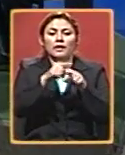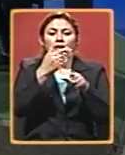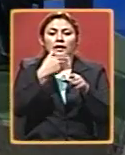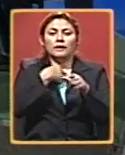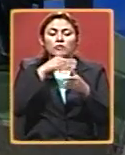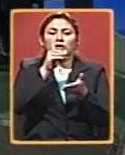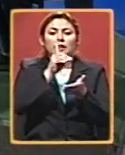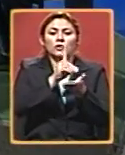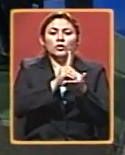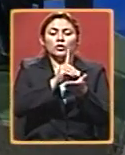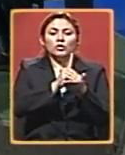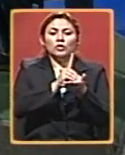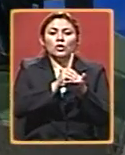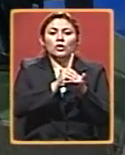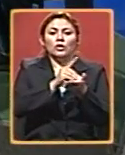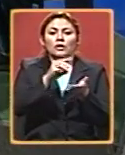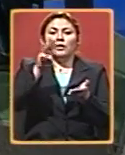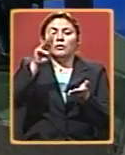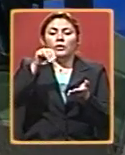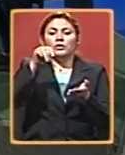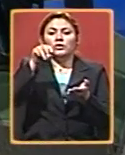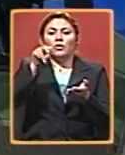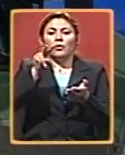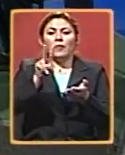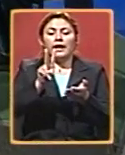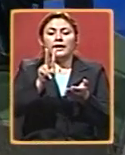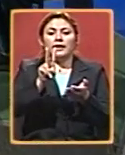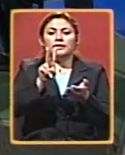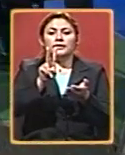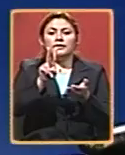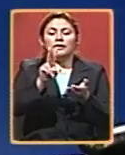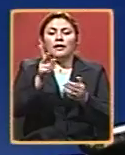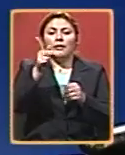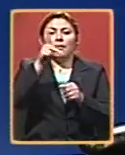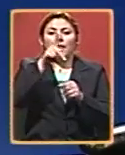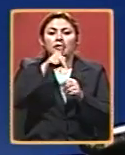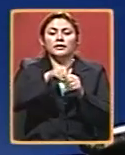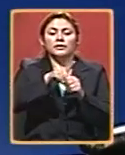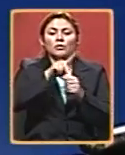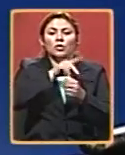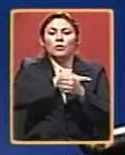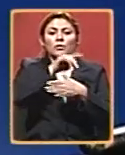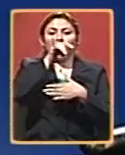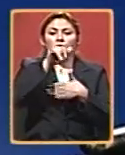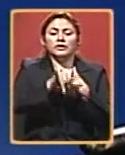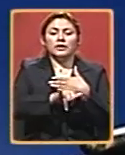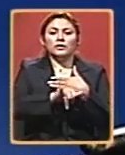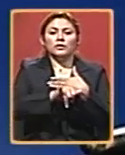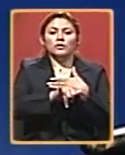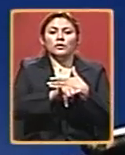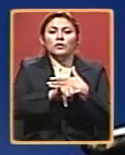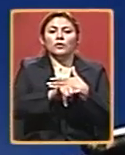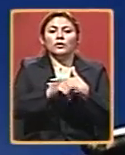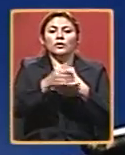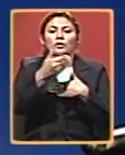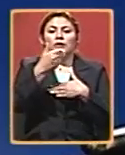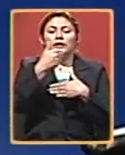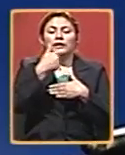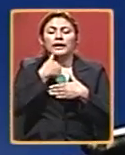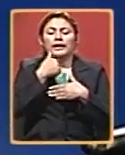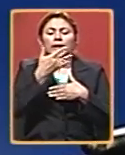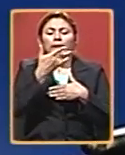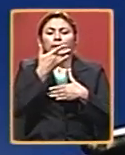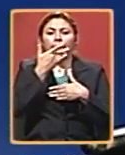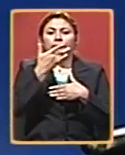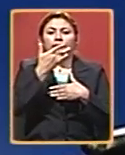doctor Mauricio Vargas, quien participó en ese proyecto y tiene una